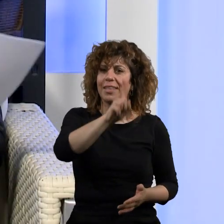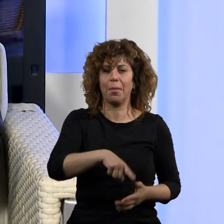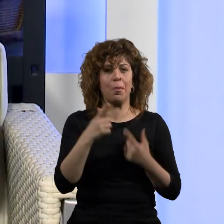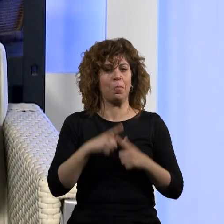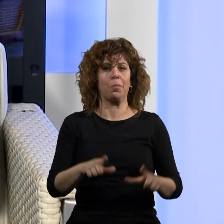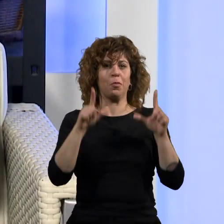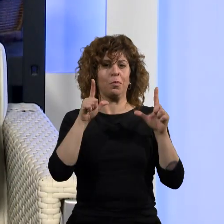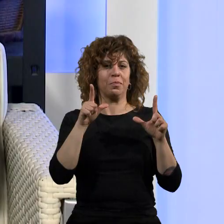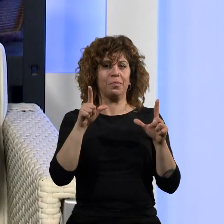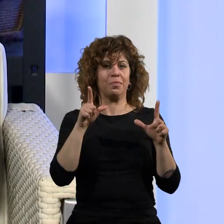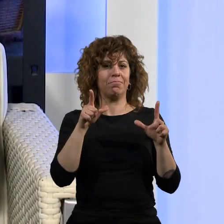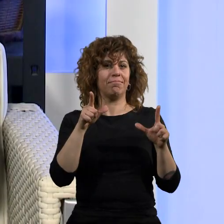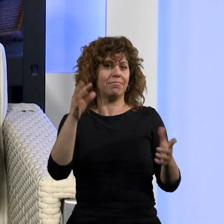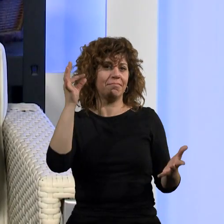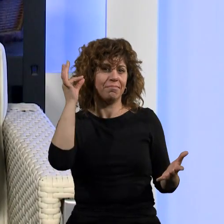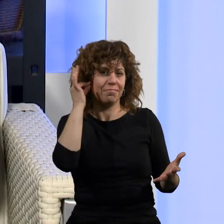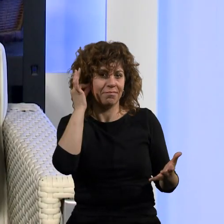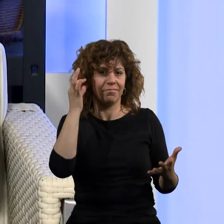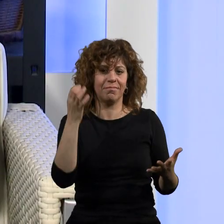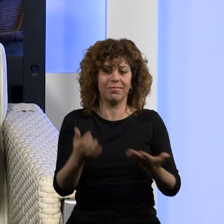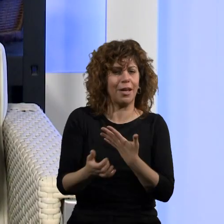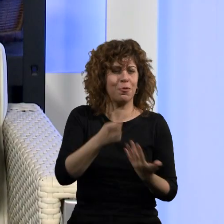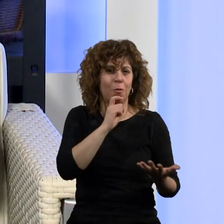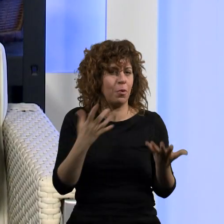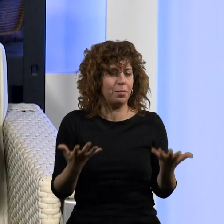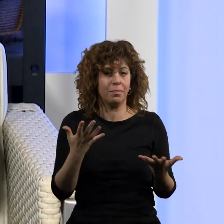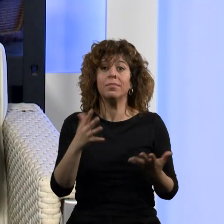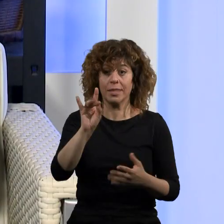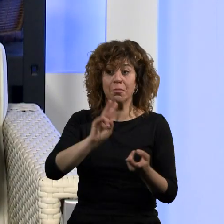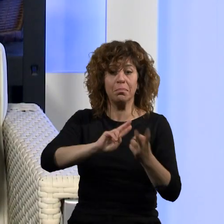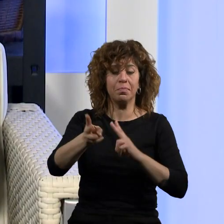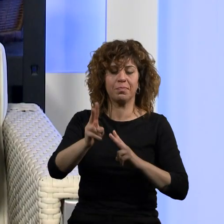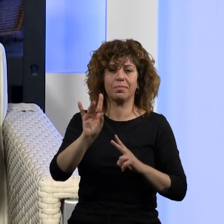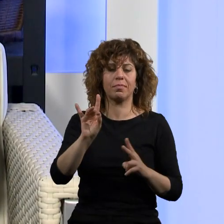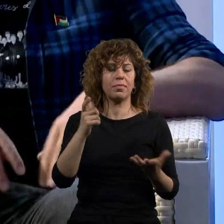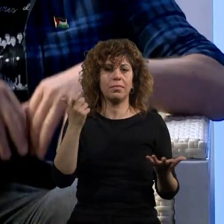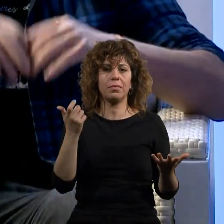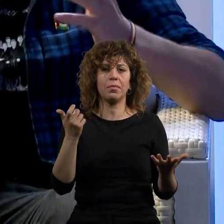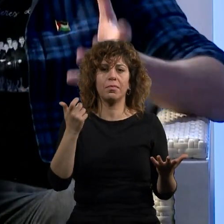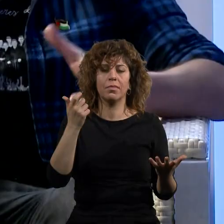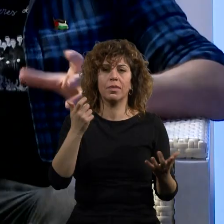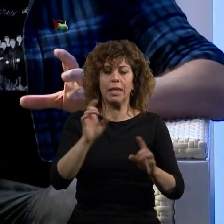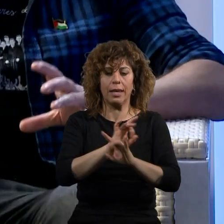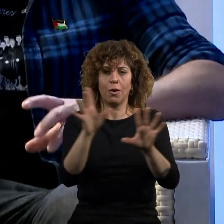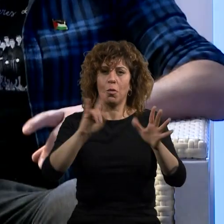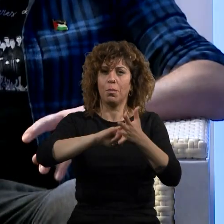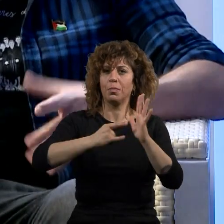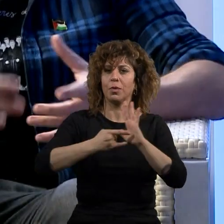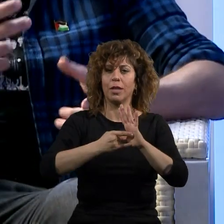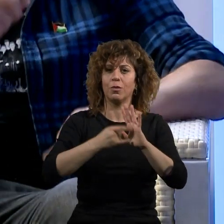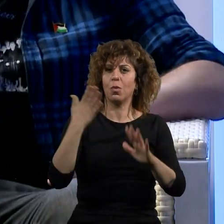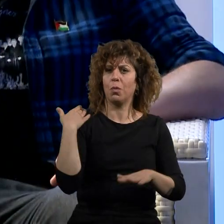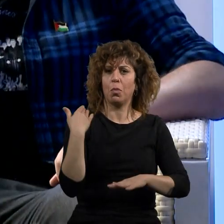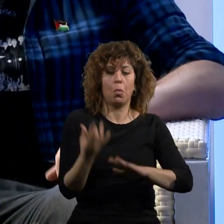protagonista, ¿no? De cómo empezó todo esto, ¿no? Sí, sí, eso es. Claro, yo todo el proyecto comenzó con